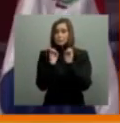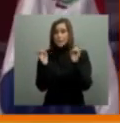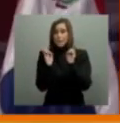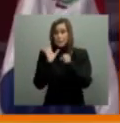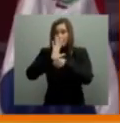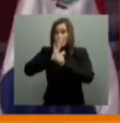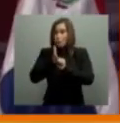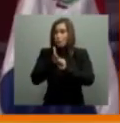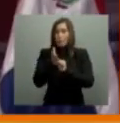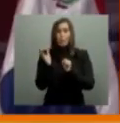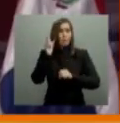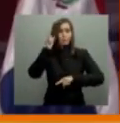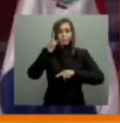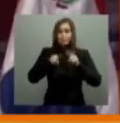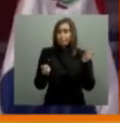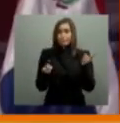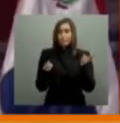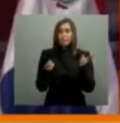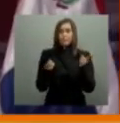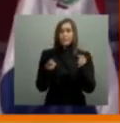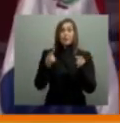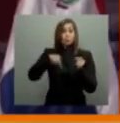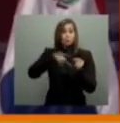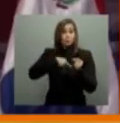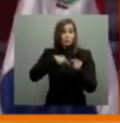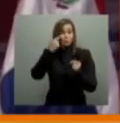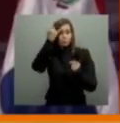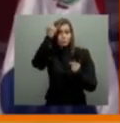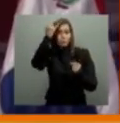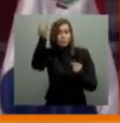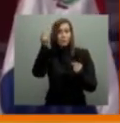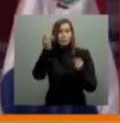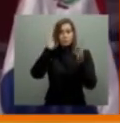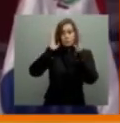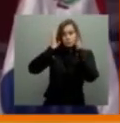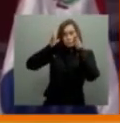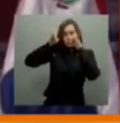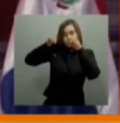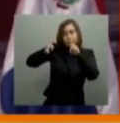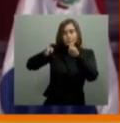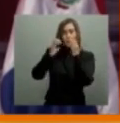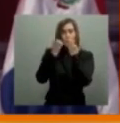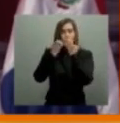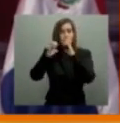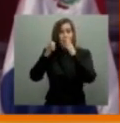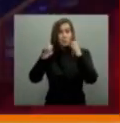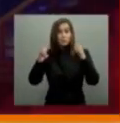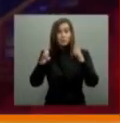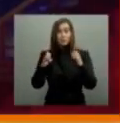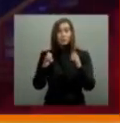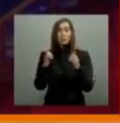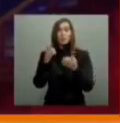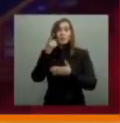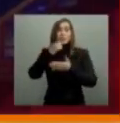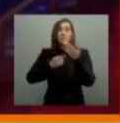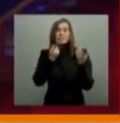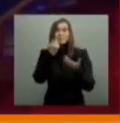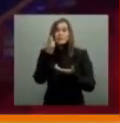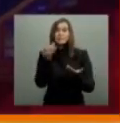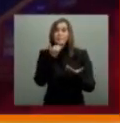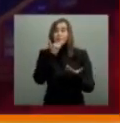información análisis y programación estratégica el día p pero se crea la dirección estratégica de comunicación gubernamental